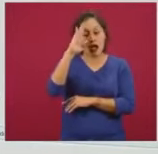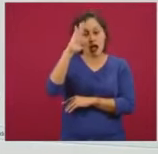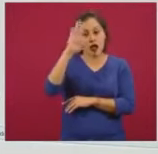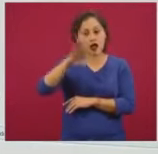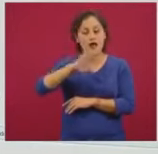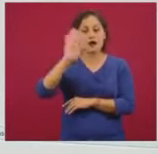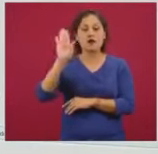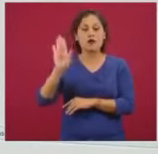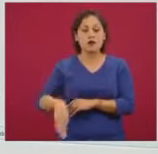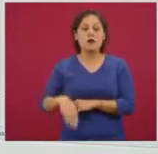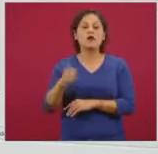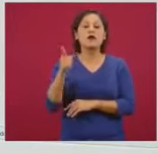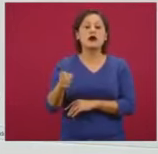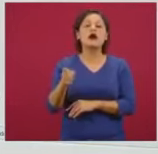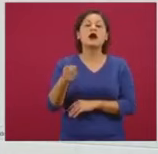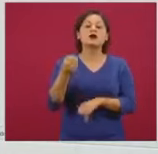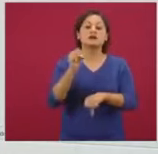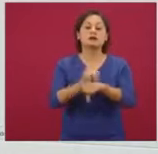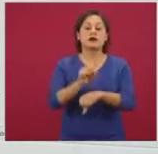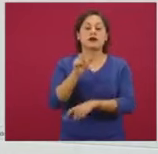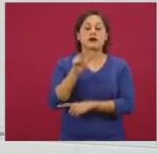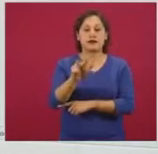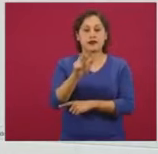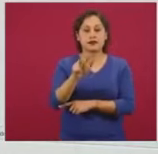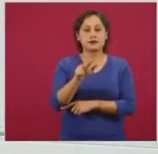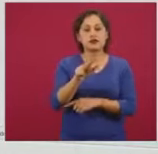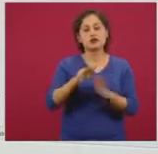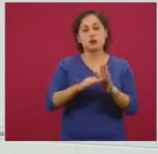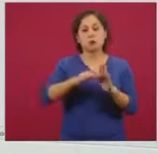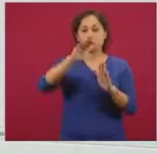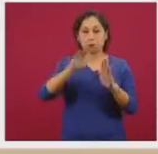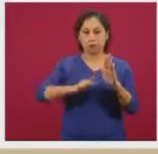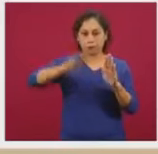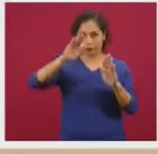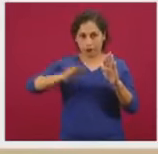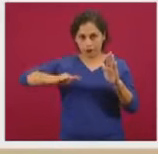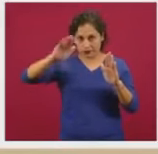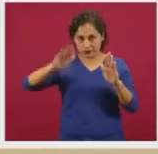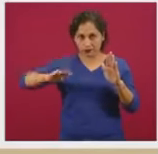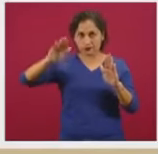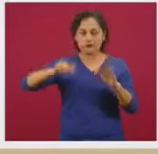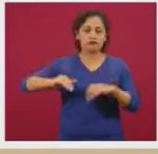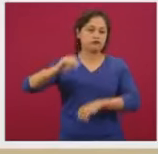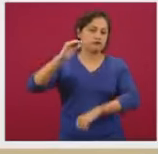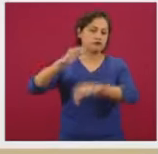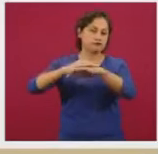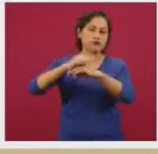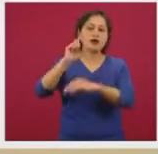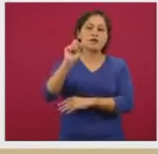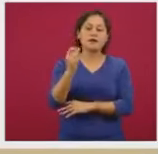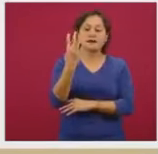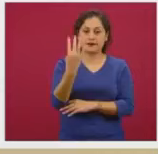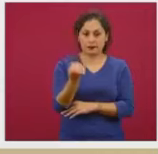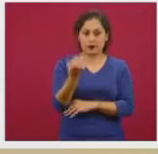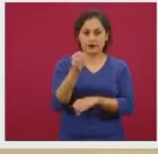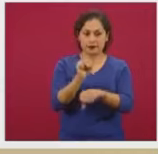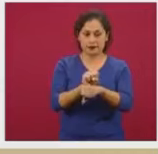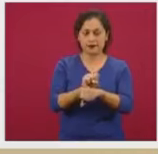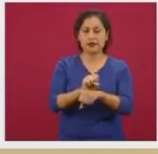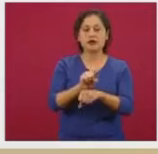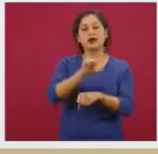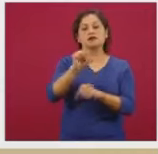semana 18, de manera un poco irregular, ha subido llegando a su pico máximo en la 29, y a partir de ahí ha tenido